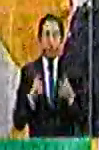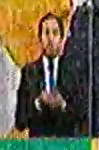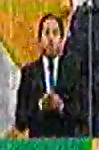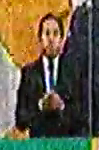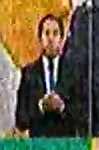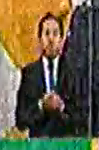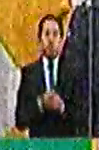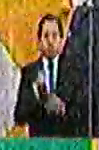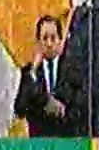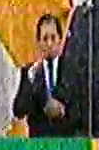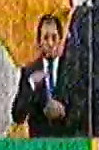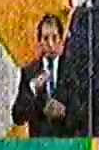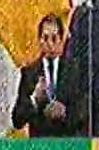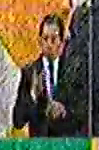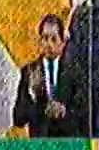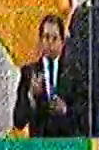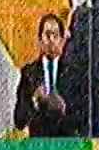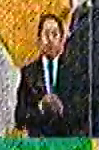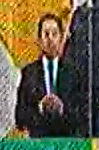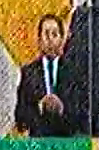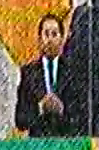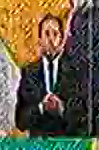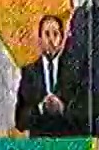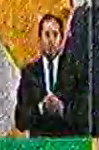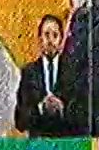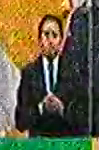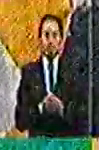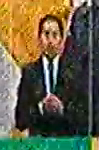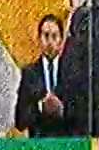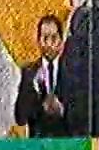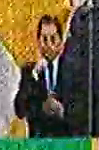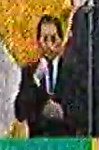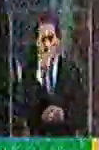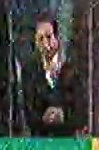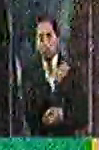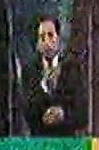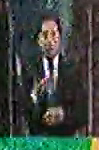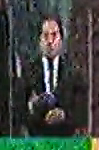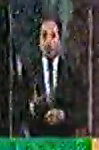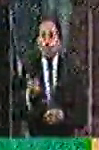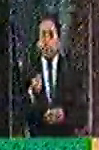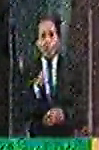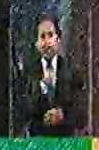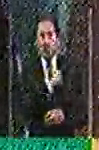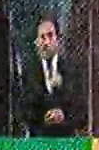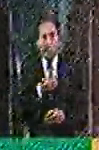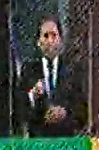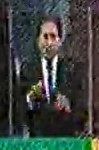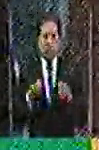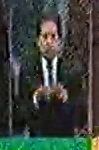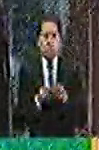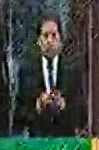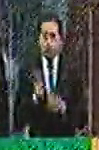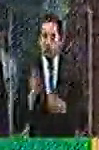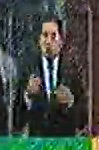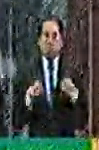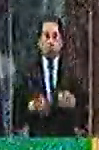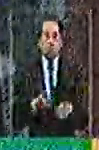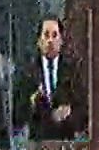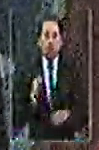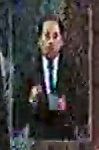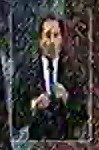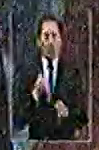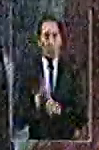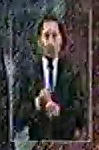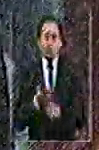a Adriana Salvatierra, presidenta del Senado. Ella ha cumplido 30 años hace